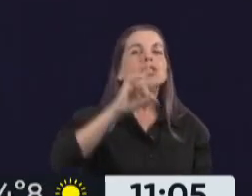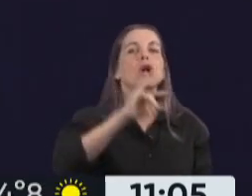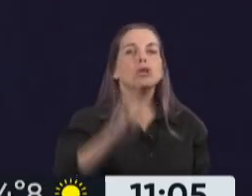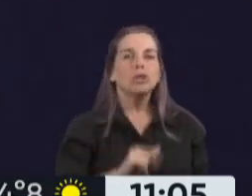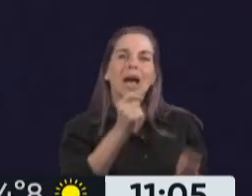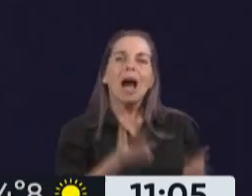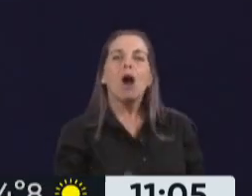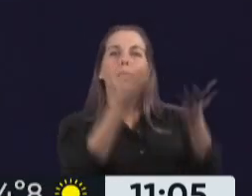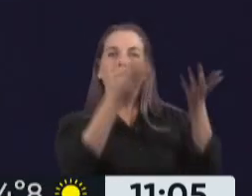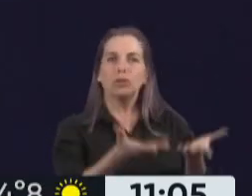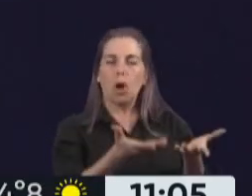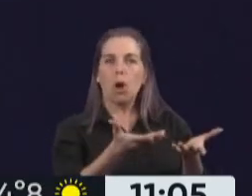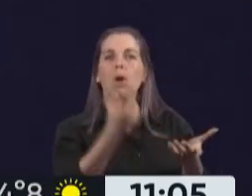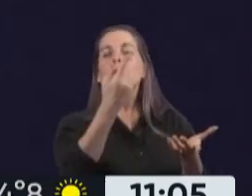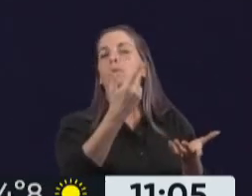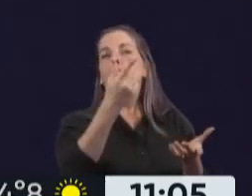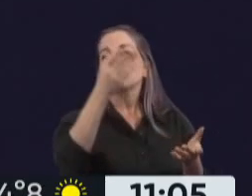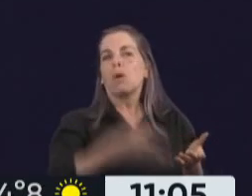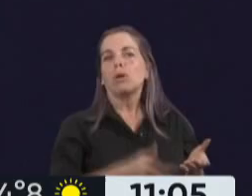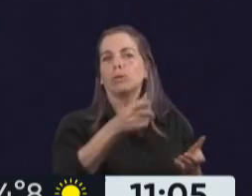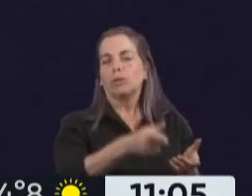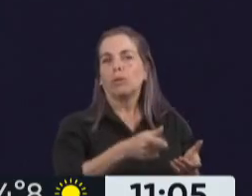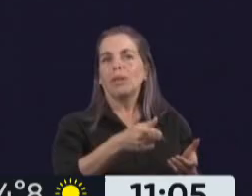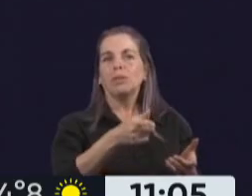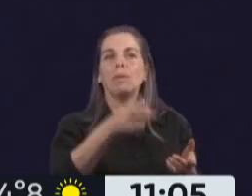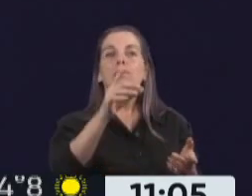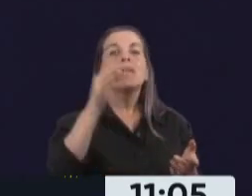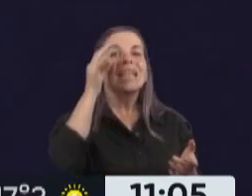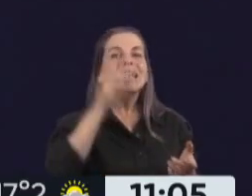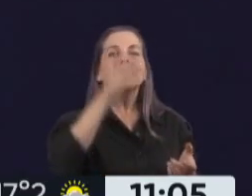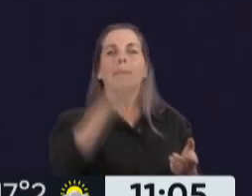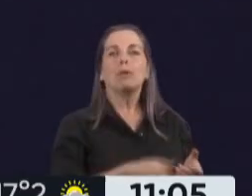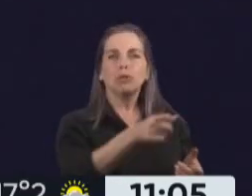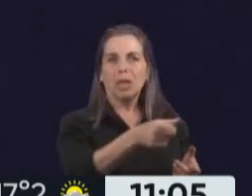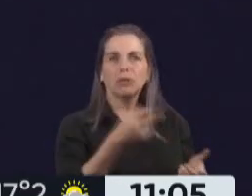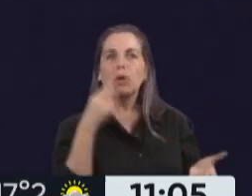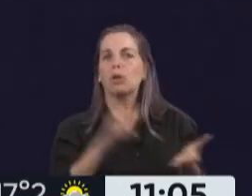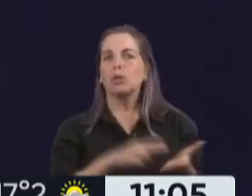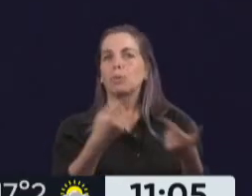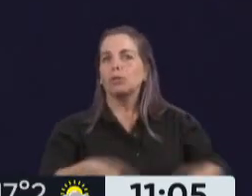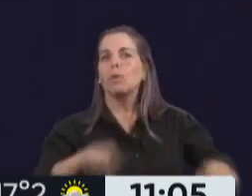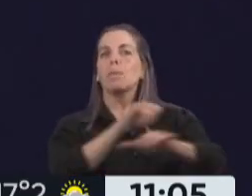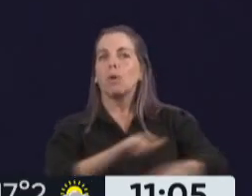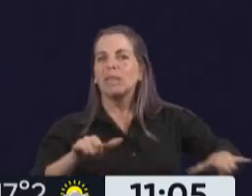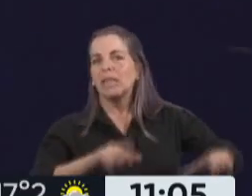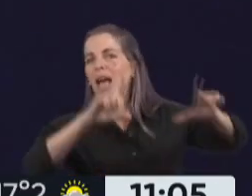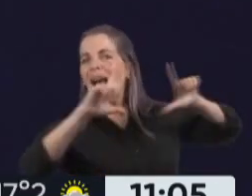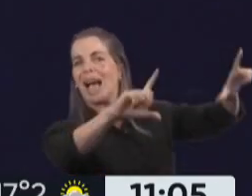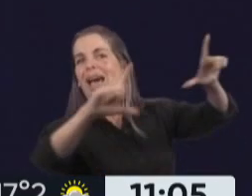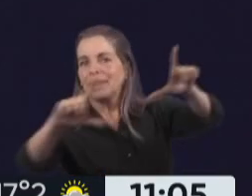impuestos sobre los letreros, avisos y calcomanías en conceptos de derecho de publicidad y propaganda. En